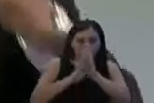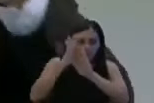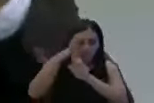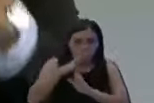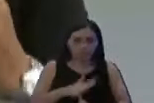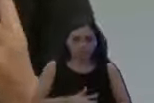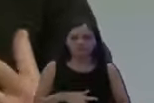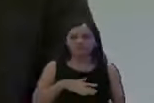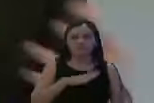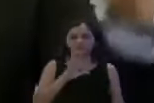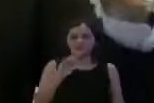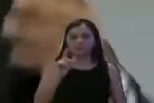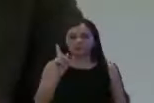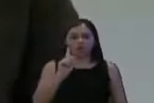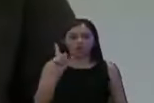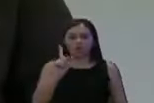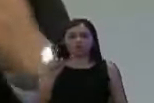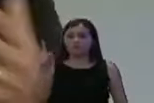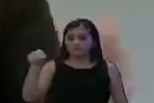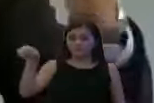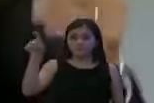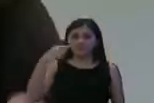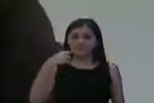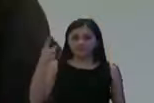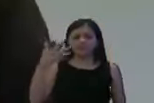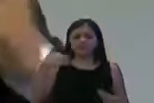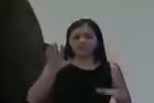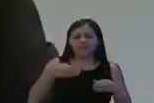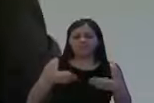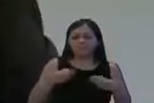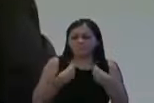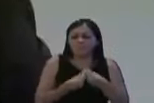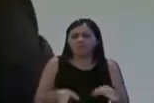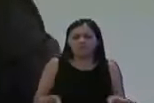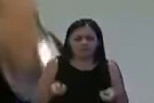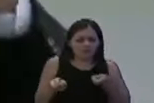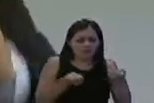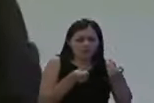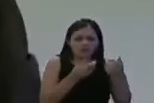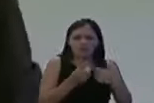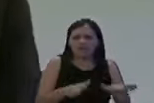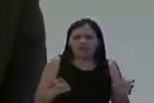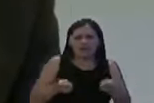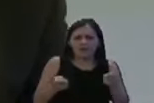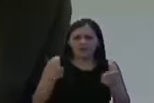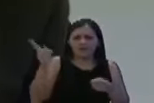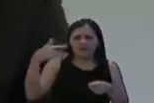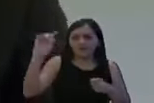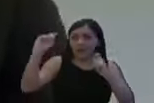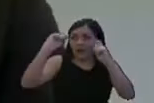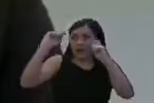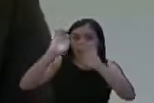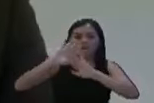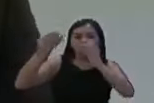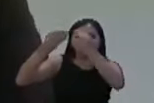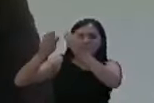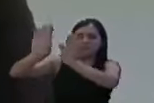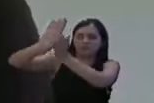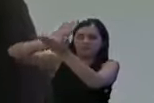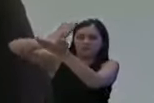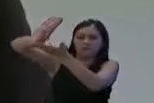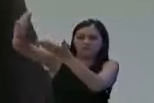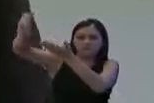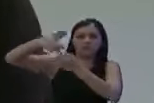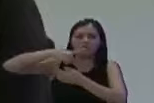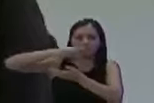no se resignan a que perdieron El dominio el manejo de nuestros países de nuestros pueblos se lo había dicho